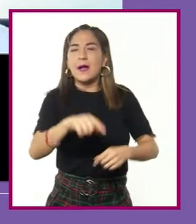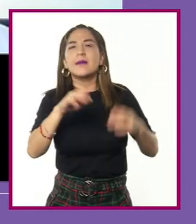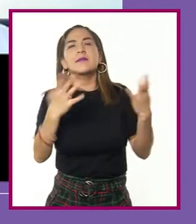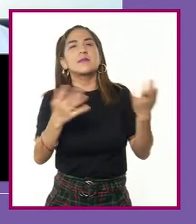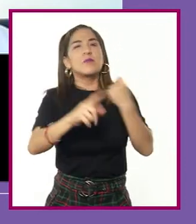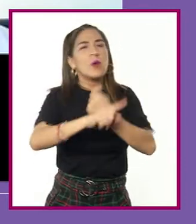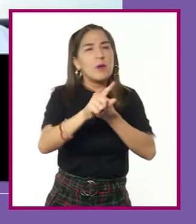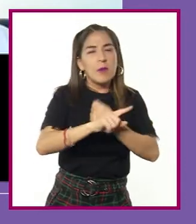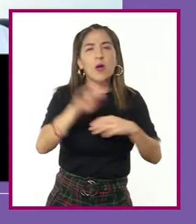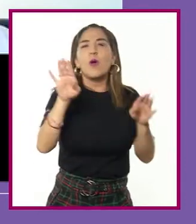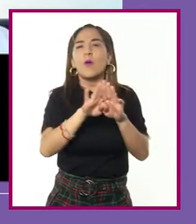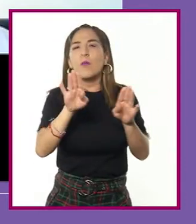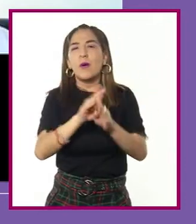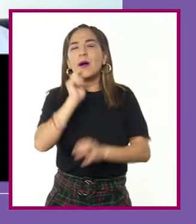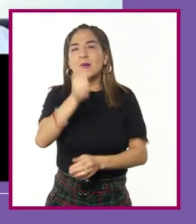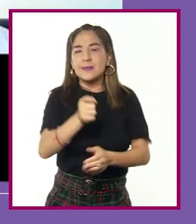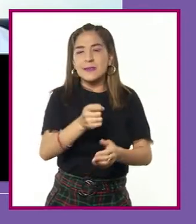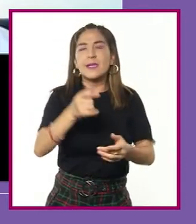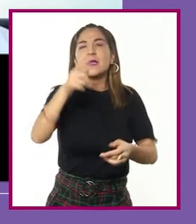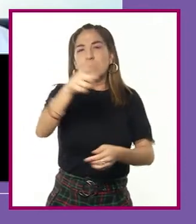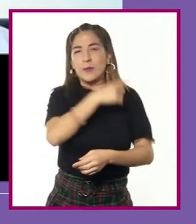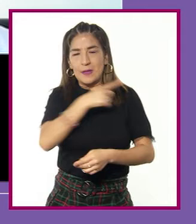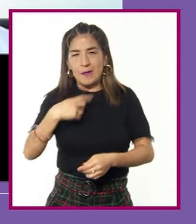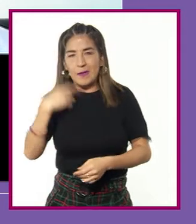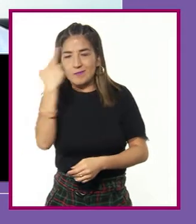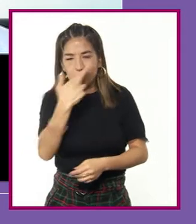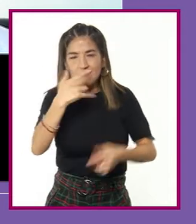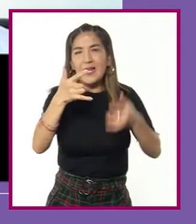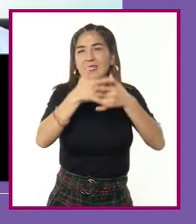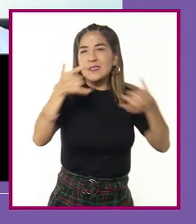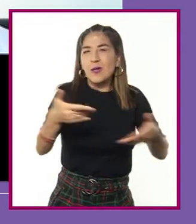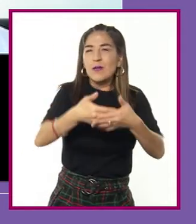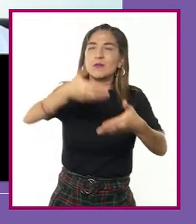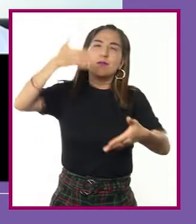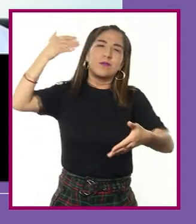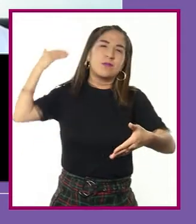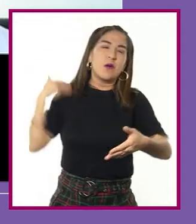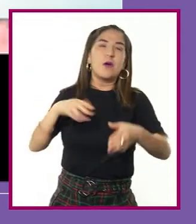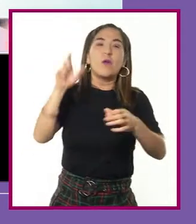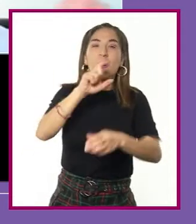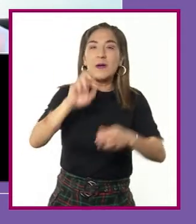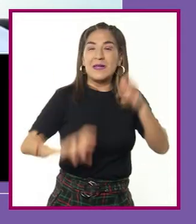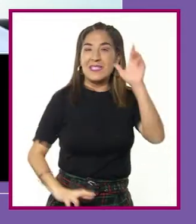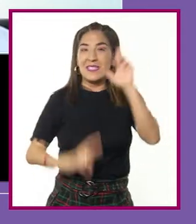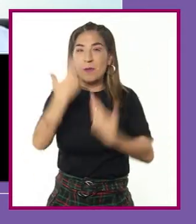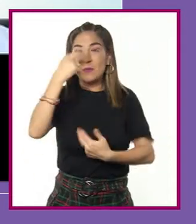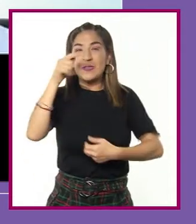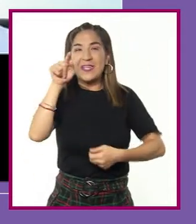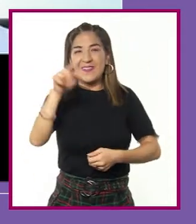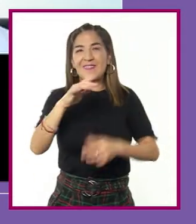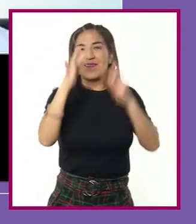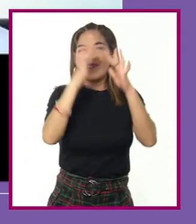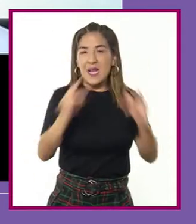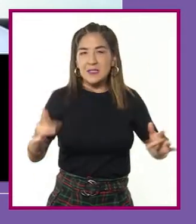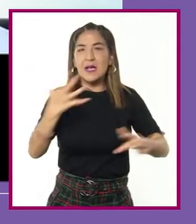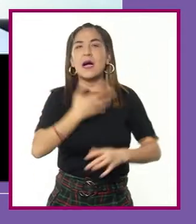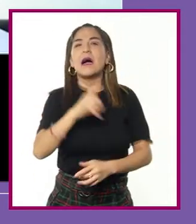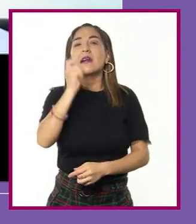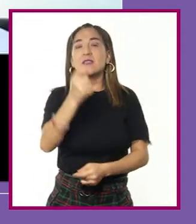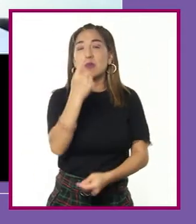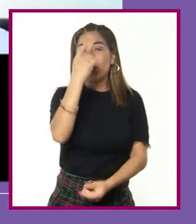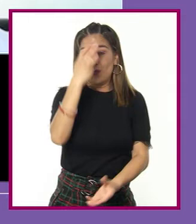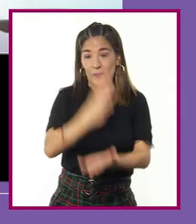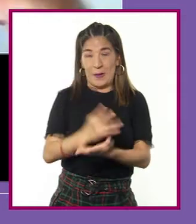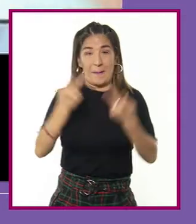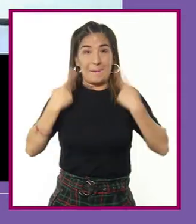recordar o habría que echarle un ojo a la historia nuevamente. Cuando la Revolución Francesa, se recordarán, existía una sola persona